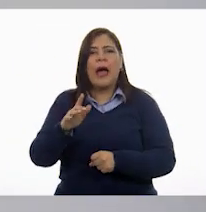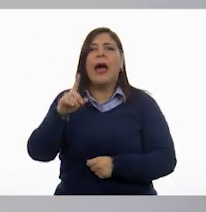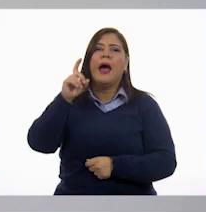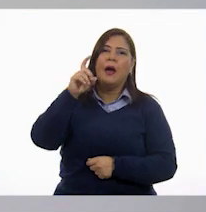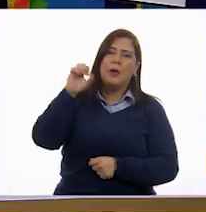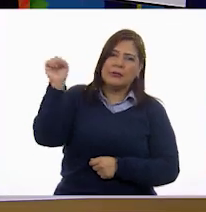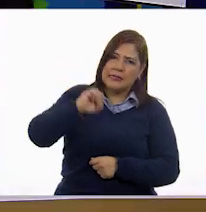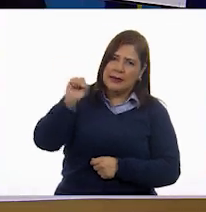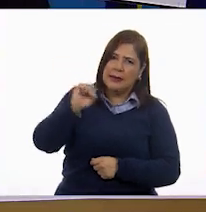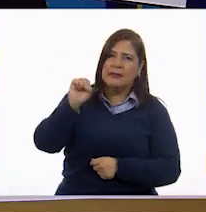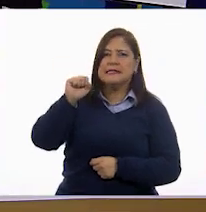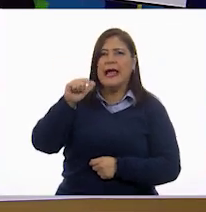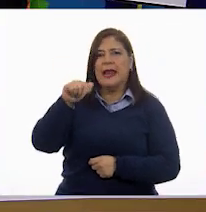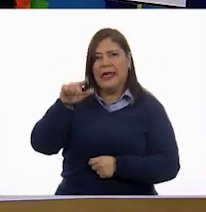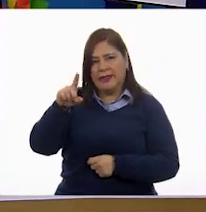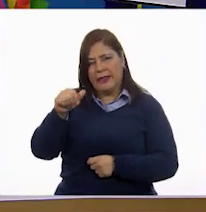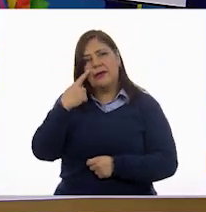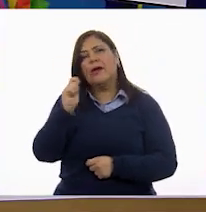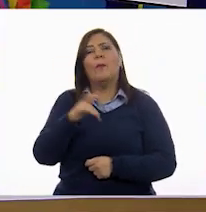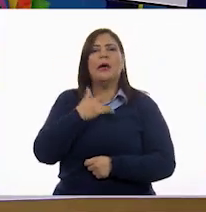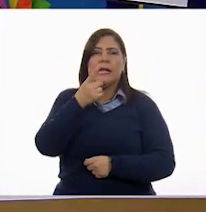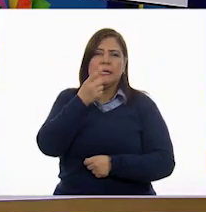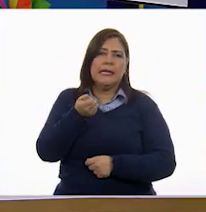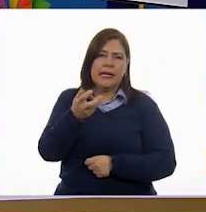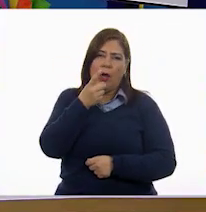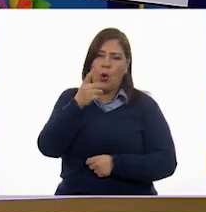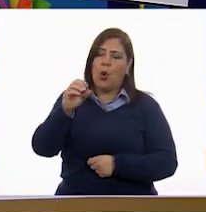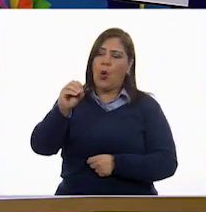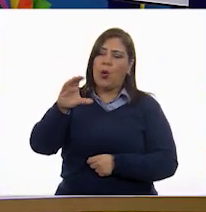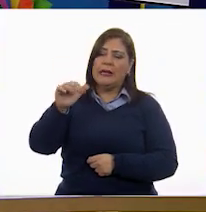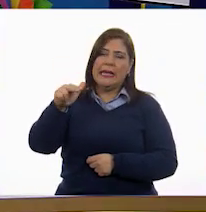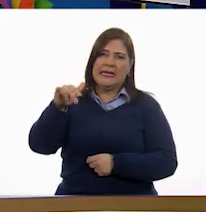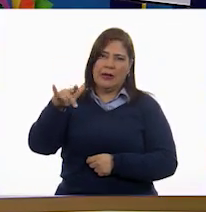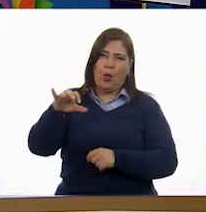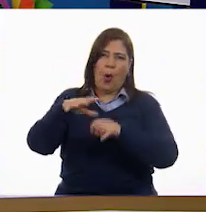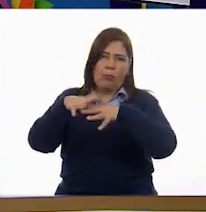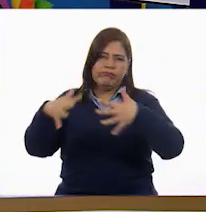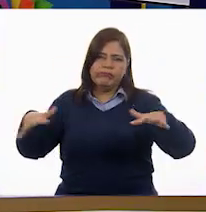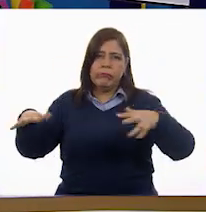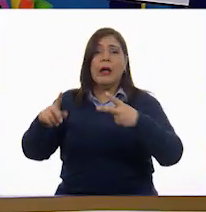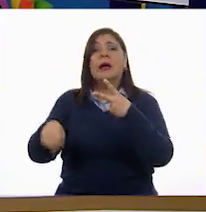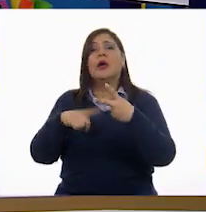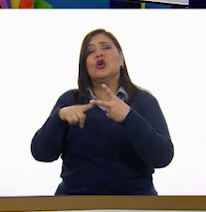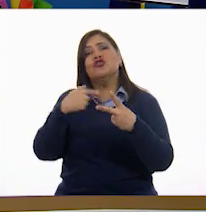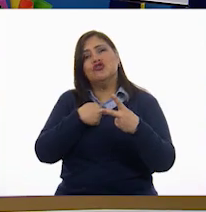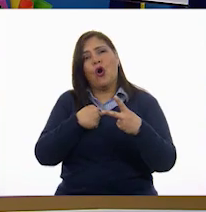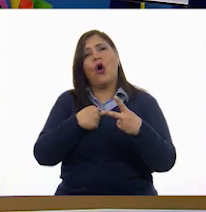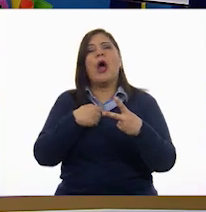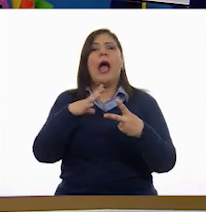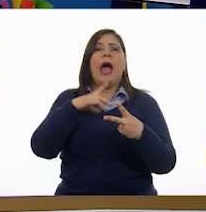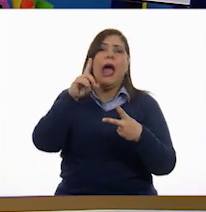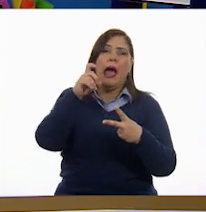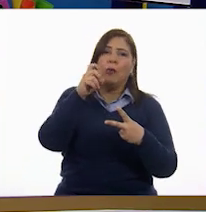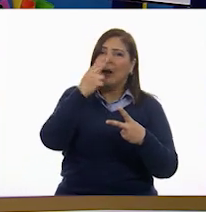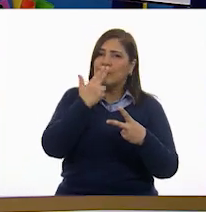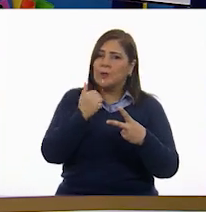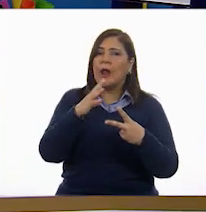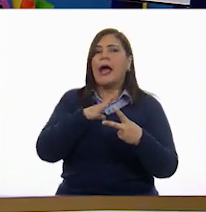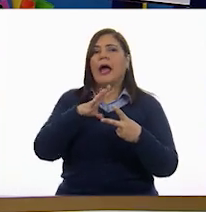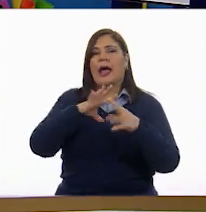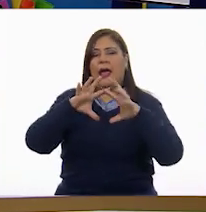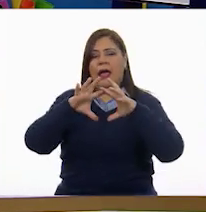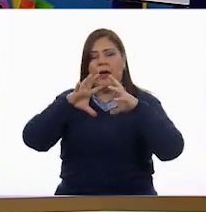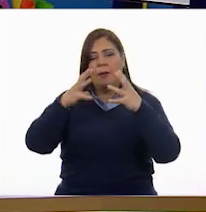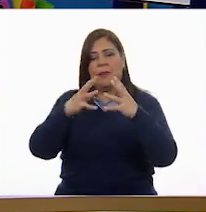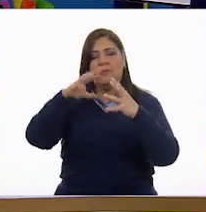salada, los que llamamos oceánicos, y yo los de agua dulce, que son los que se encuentran en los continentes? En me